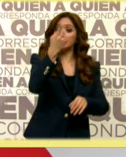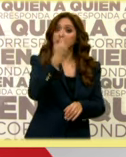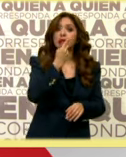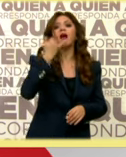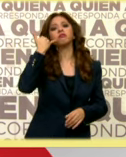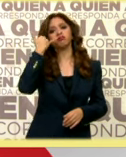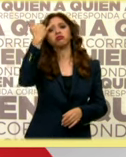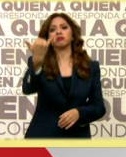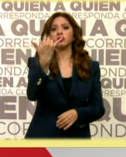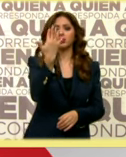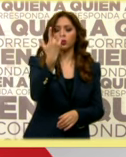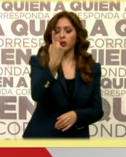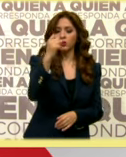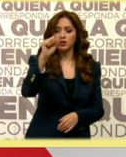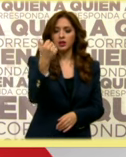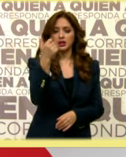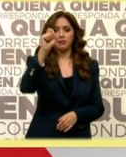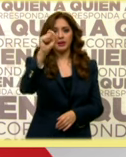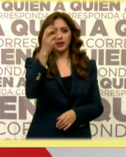ACUSET